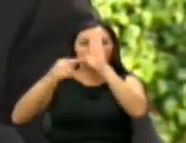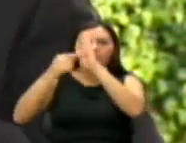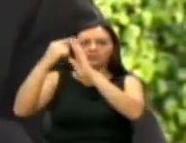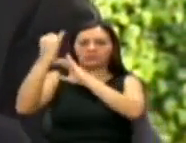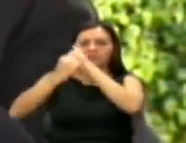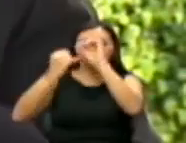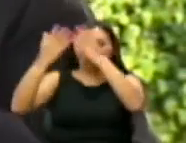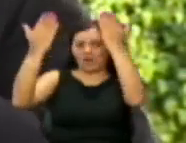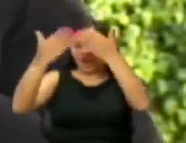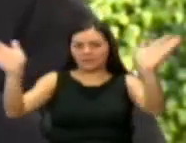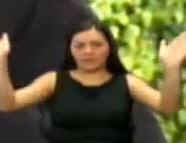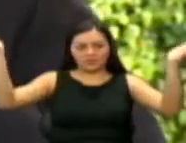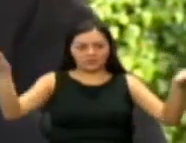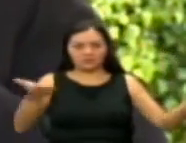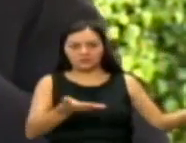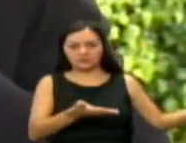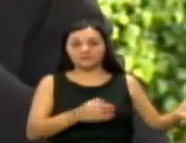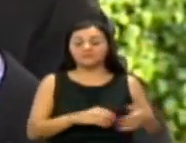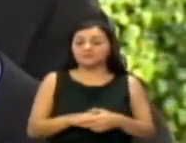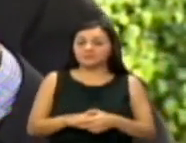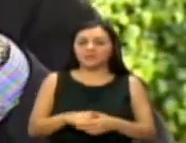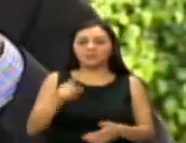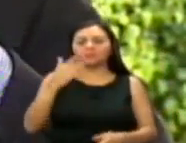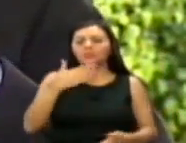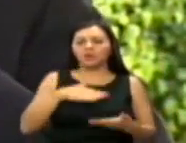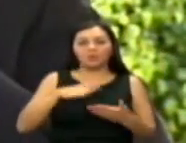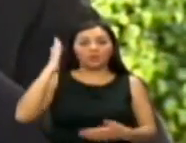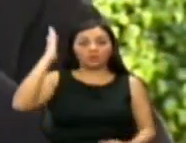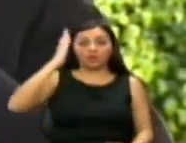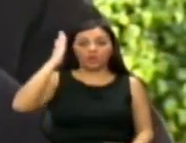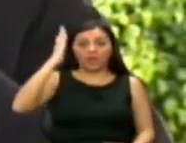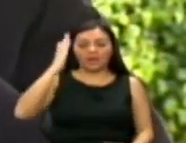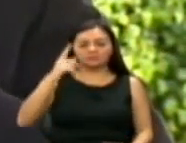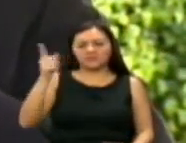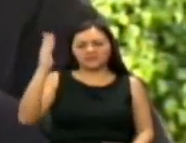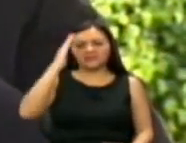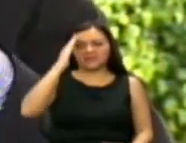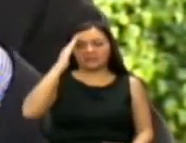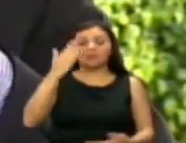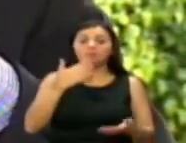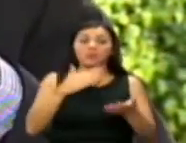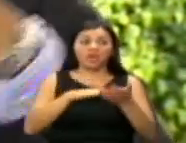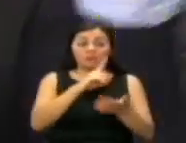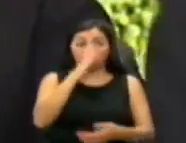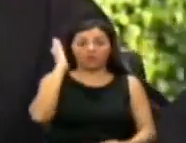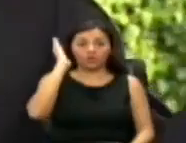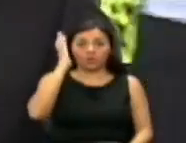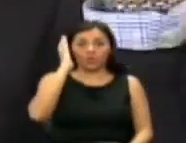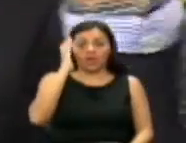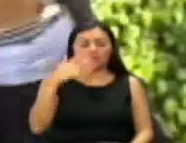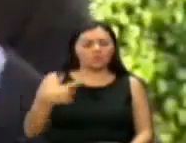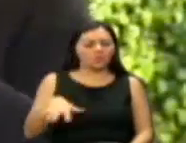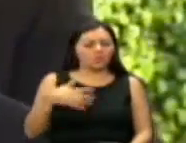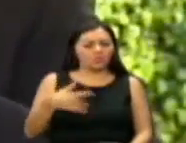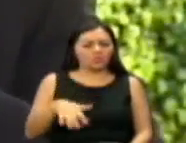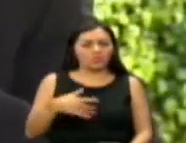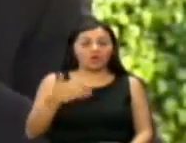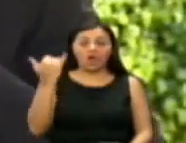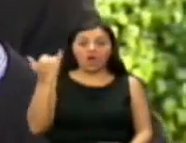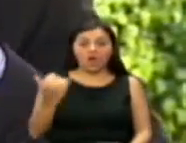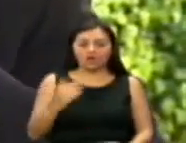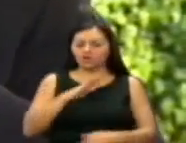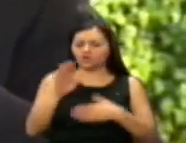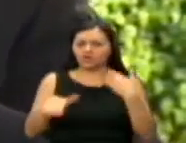nacional. Carchi lo conoce muy bien. Vea, yo no eludo responsabilidad. Pero lo que está pasando a Carchi, que estamos muy preocupados, hoy día tenemos toda una delegación de